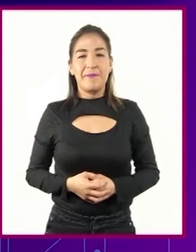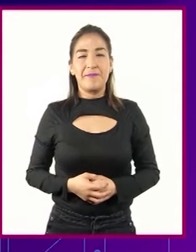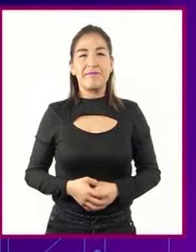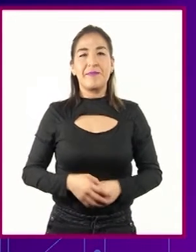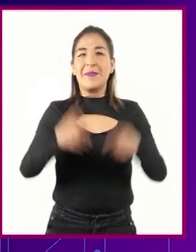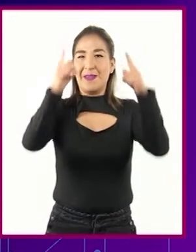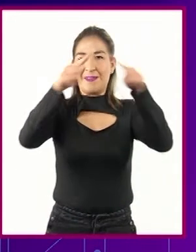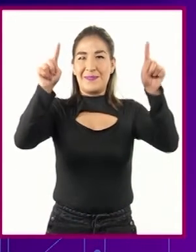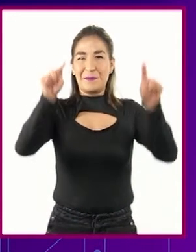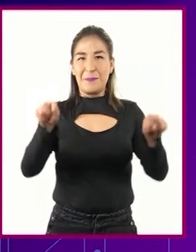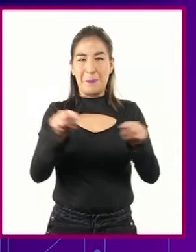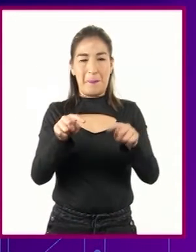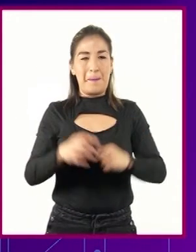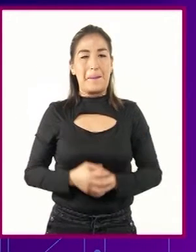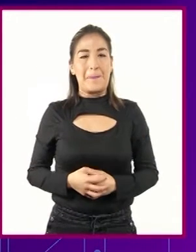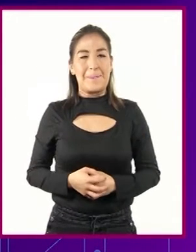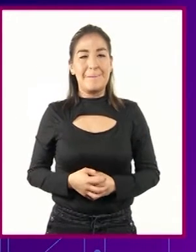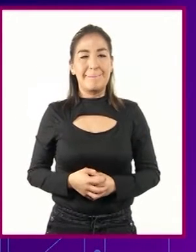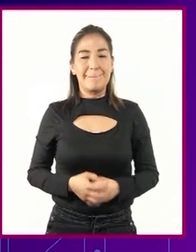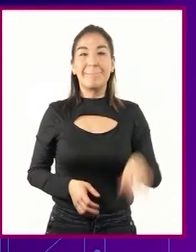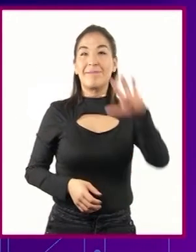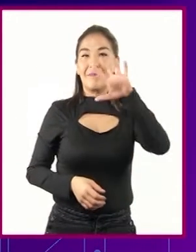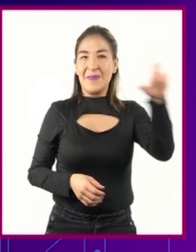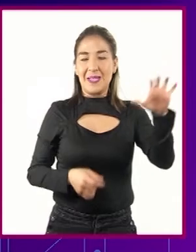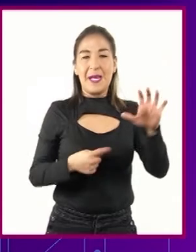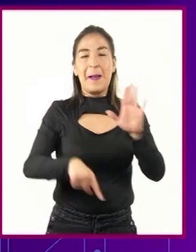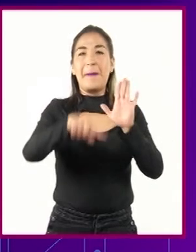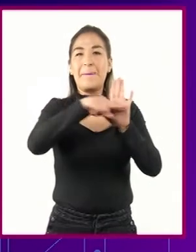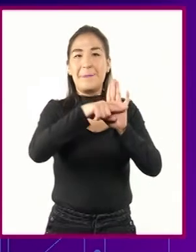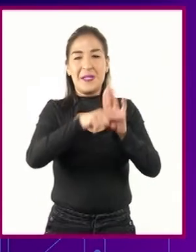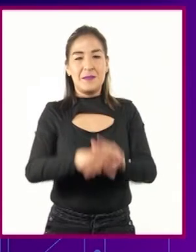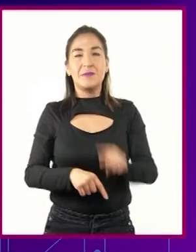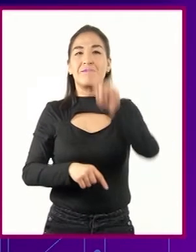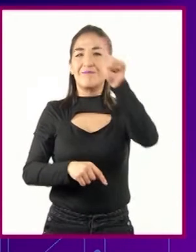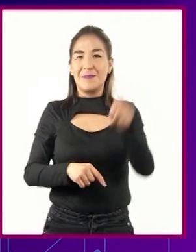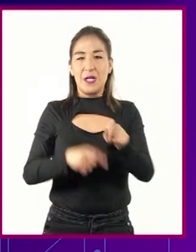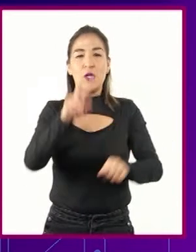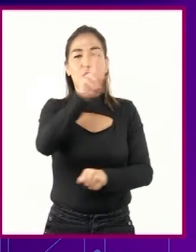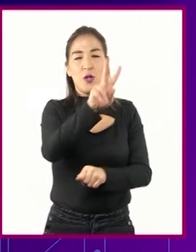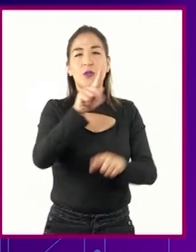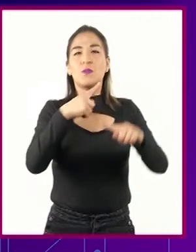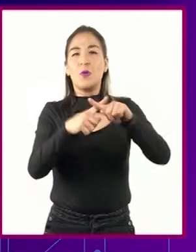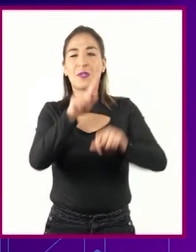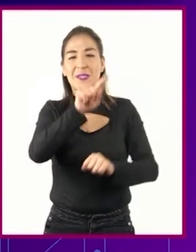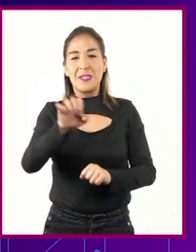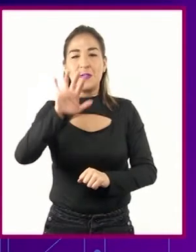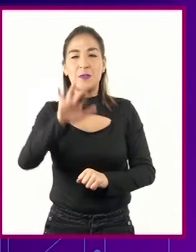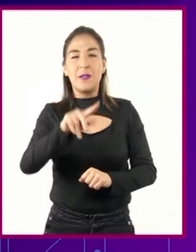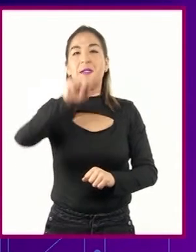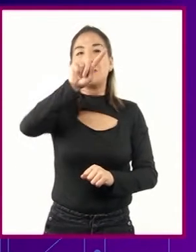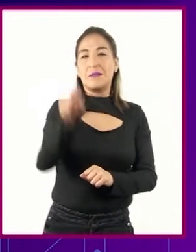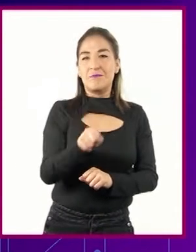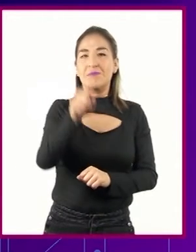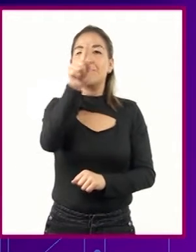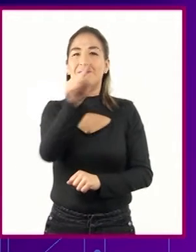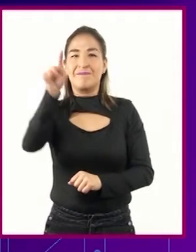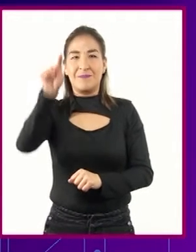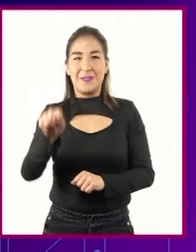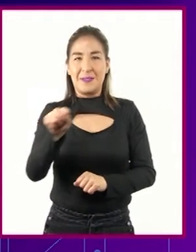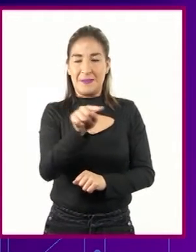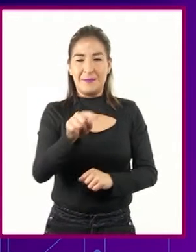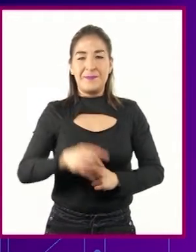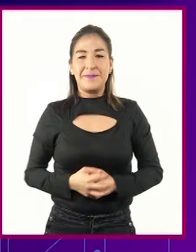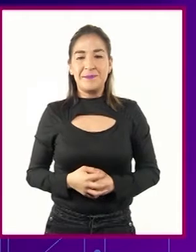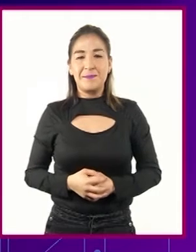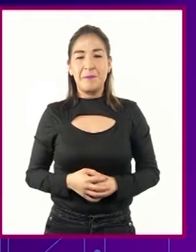corchete. 500 menos, se abre un paréntesis, 2 por 150, se cierra el paréntesis y el